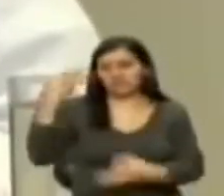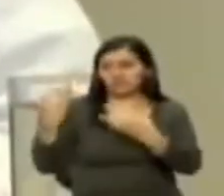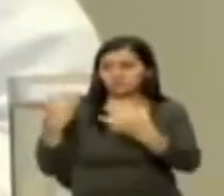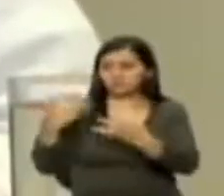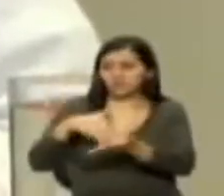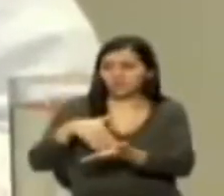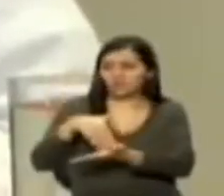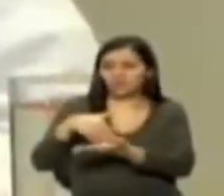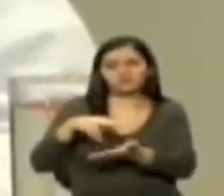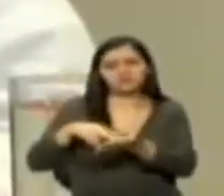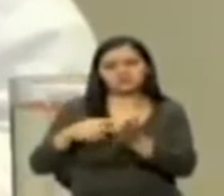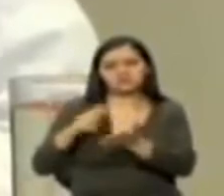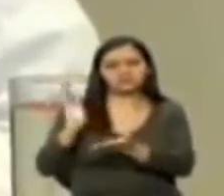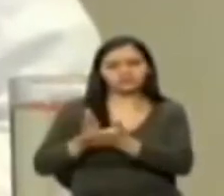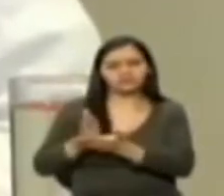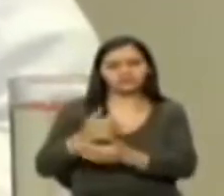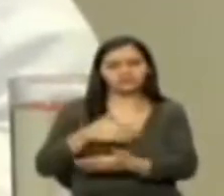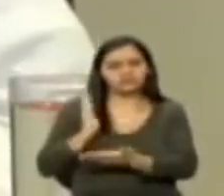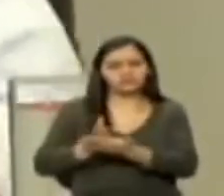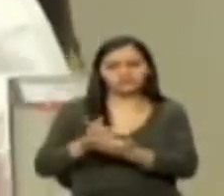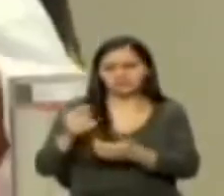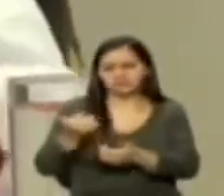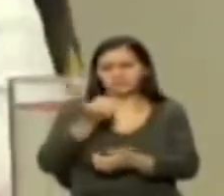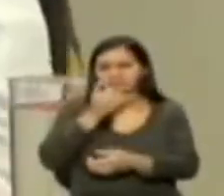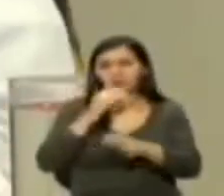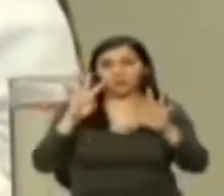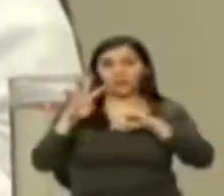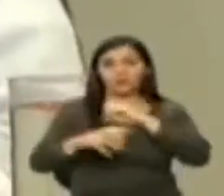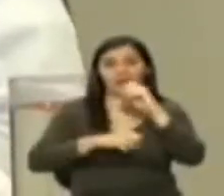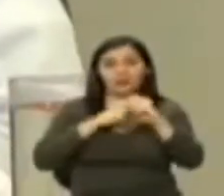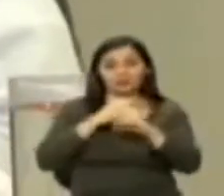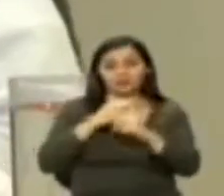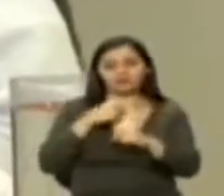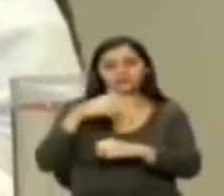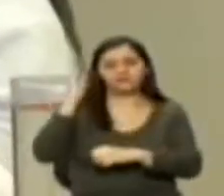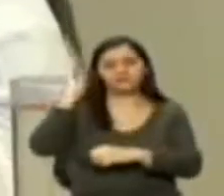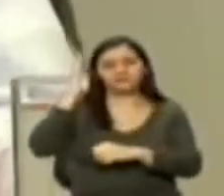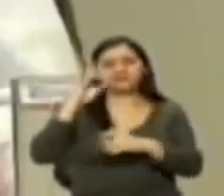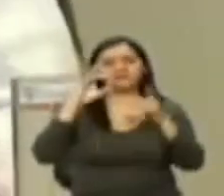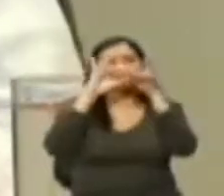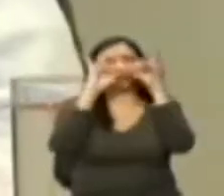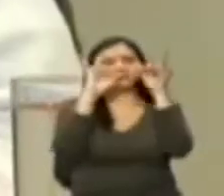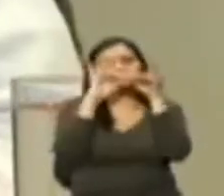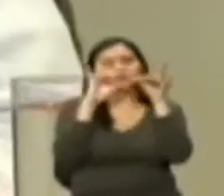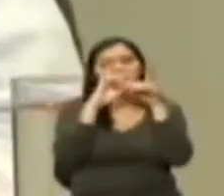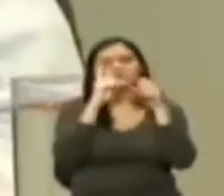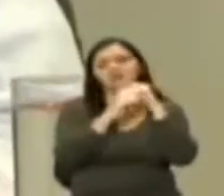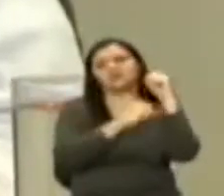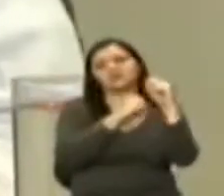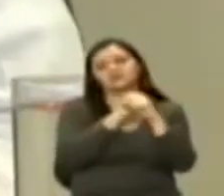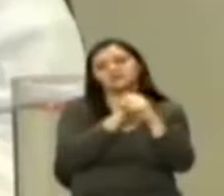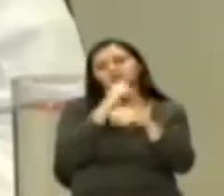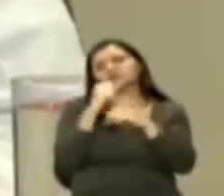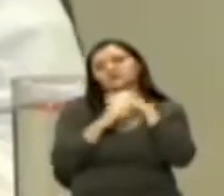con nuestras palabras. Mire, para los 9 años de Revolución Ciudadana me puse a revisar los discursos de los aniversarios